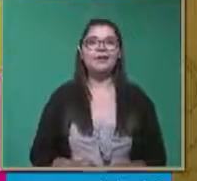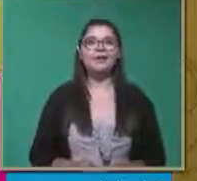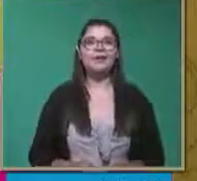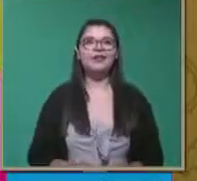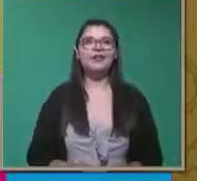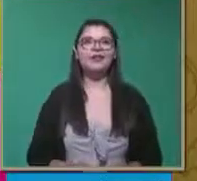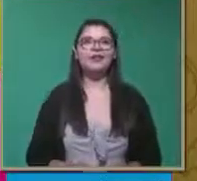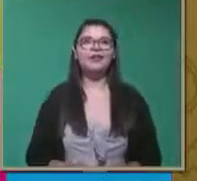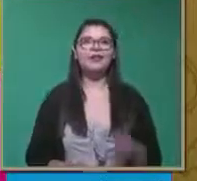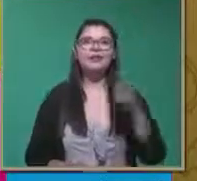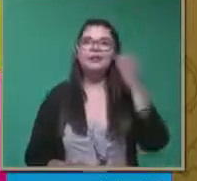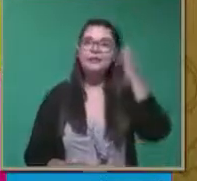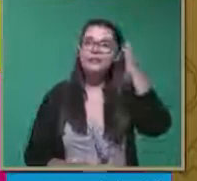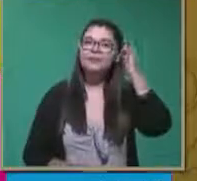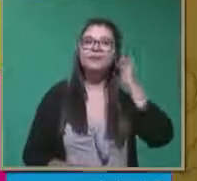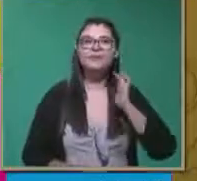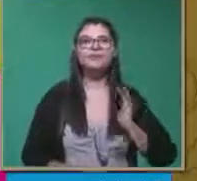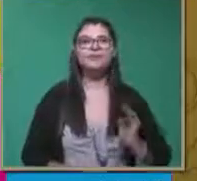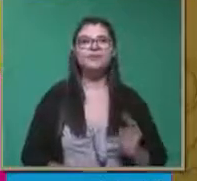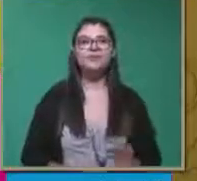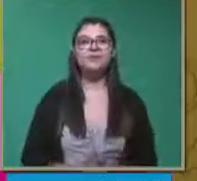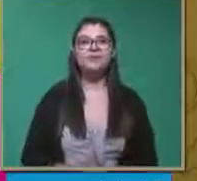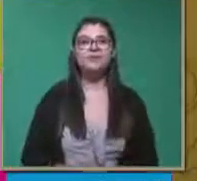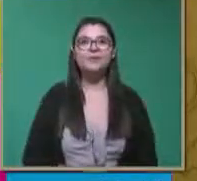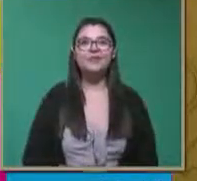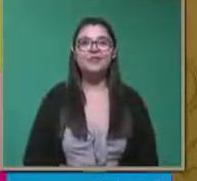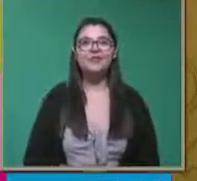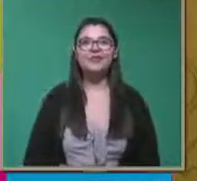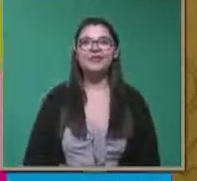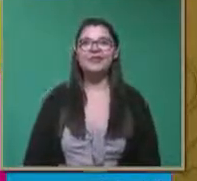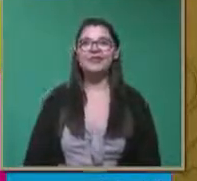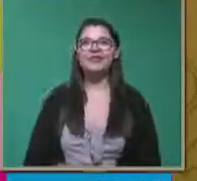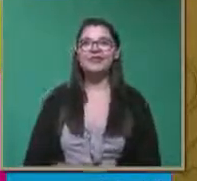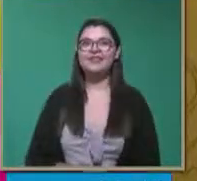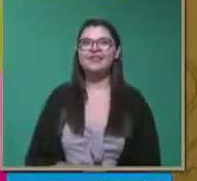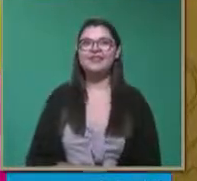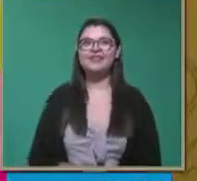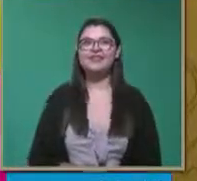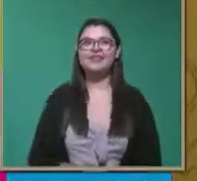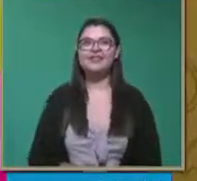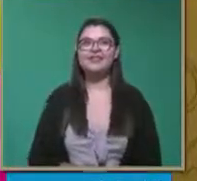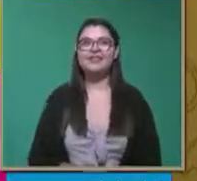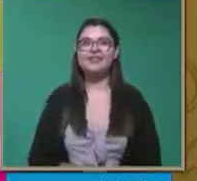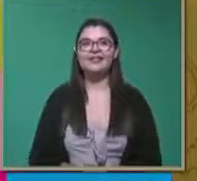de la maestra Gris. Siguen primero, son primero los ojitos. Le voy a dar los ojos.